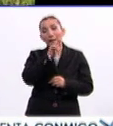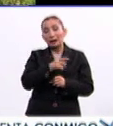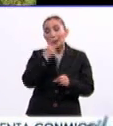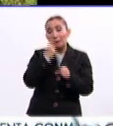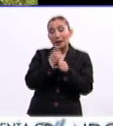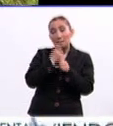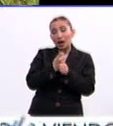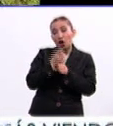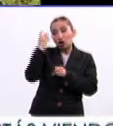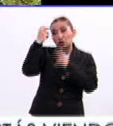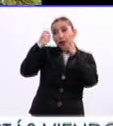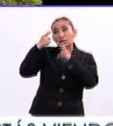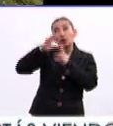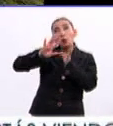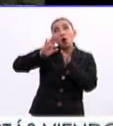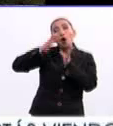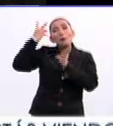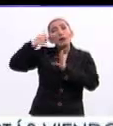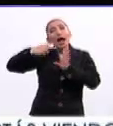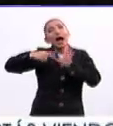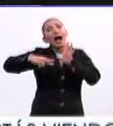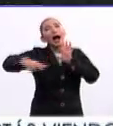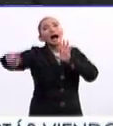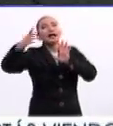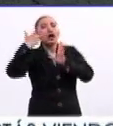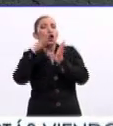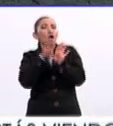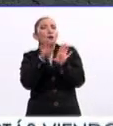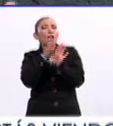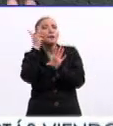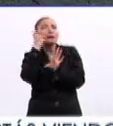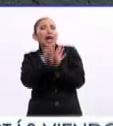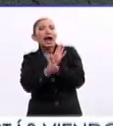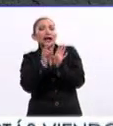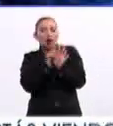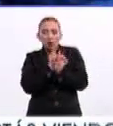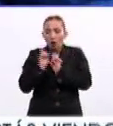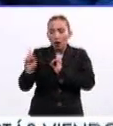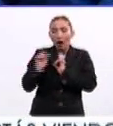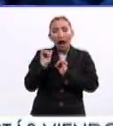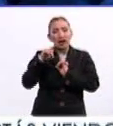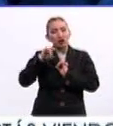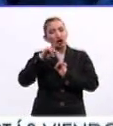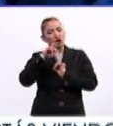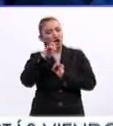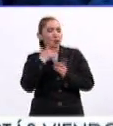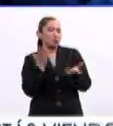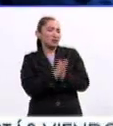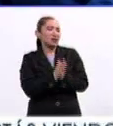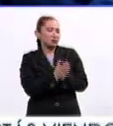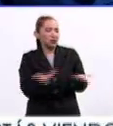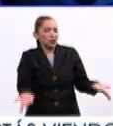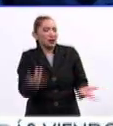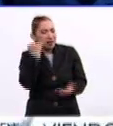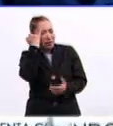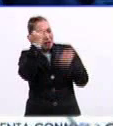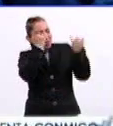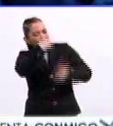astral. Él decía que era una especie de viaje astral y Antonio Latorre le dijo, por favor, Octavio, ¿no? Eso son imaginaciones